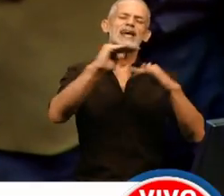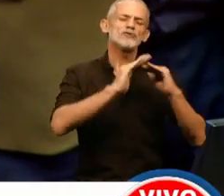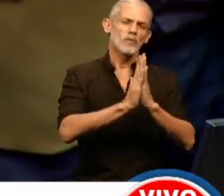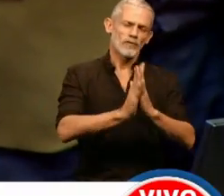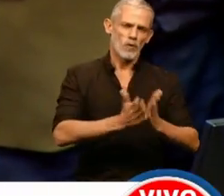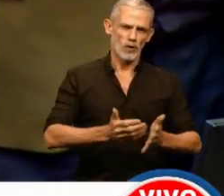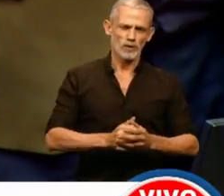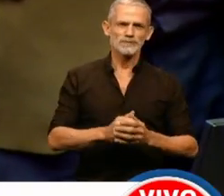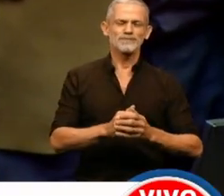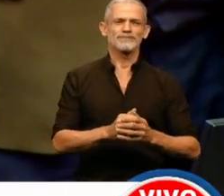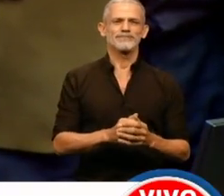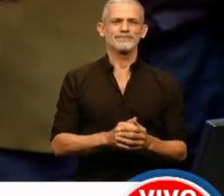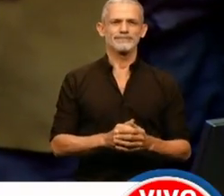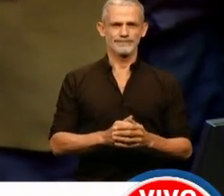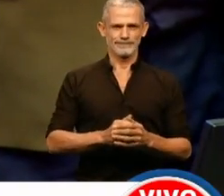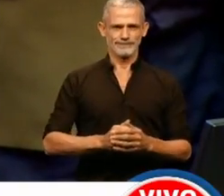favor